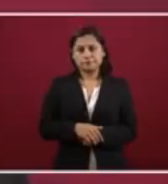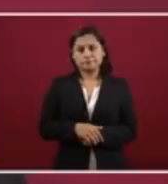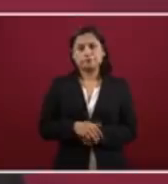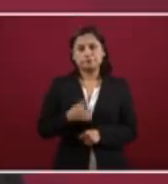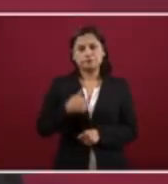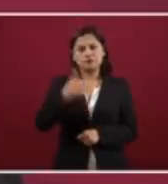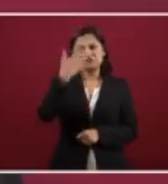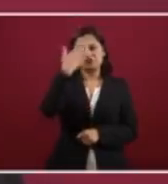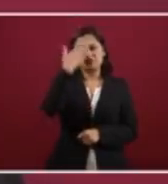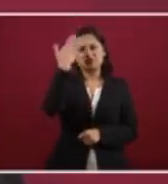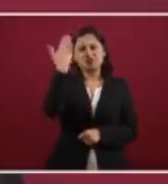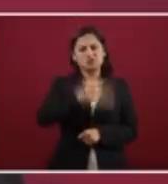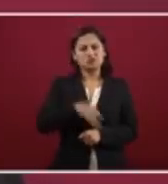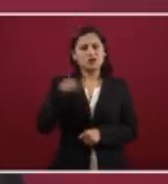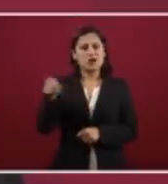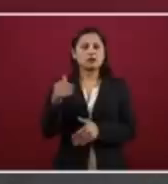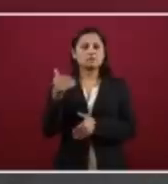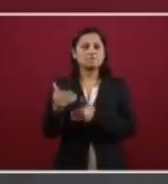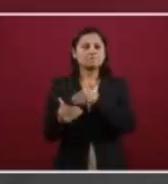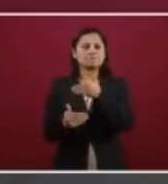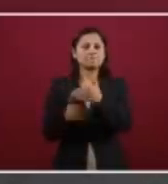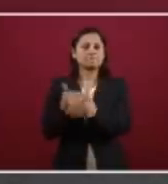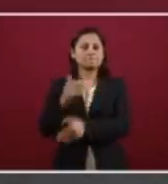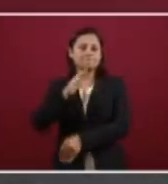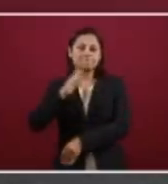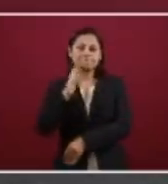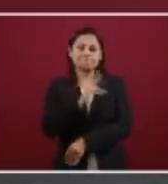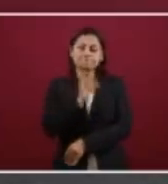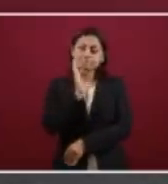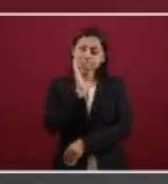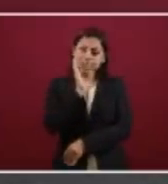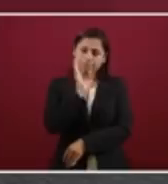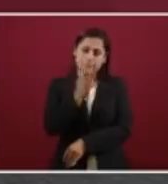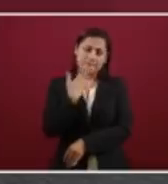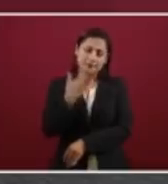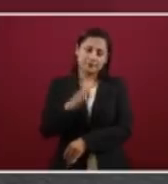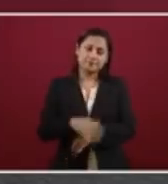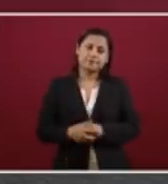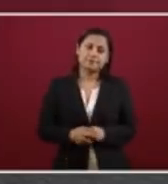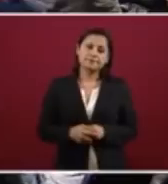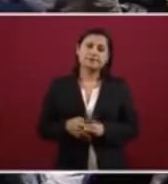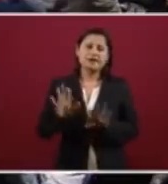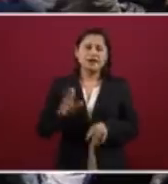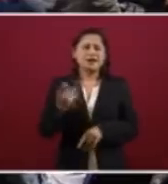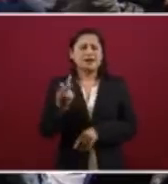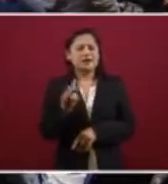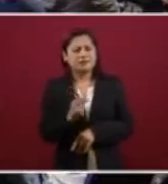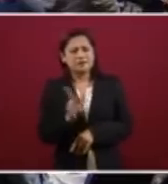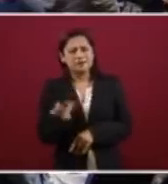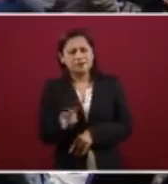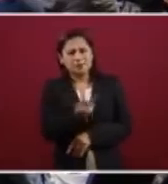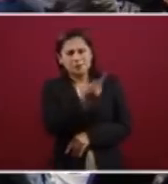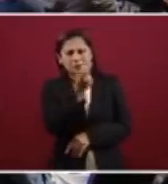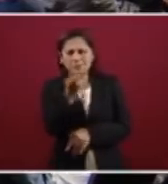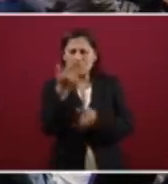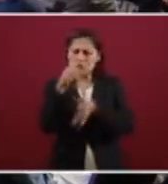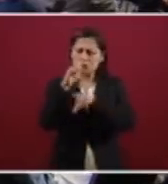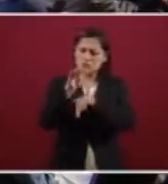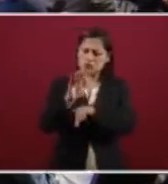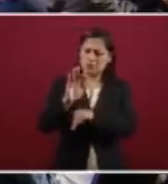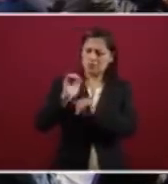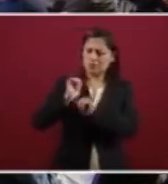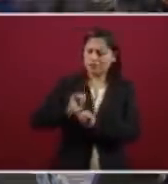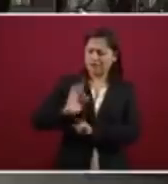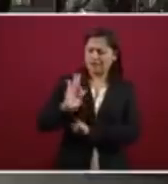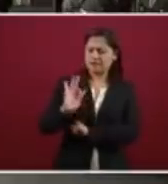buenos resultados. Pero con respecto a la autonomía de la Fiscalía, presidente, insistirle,